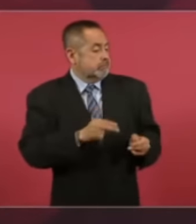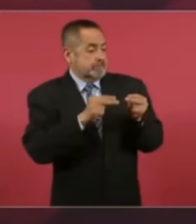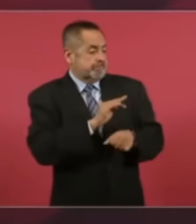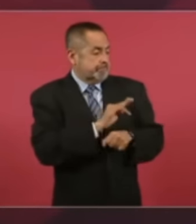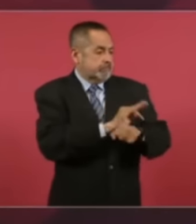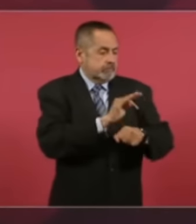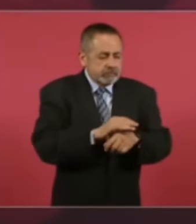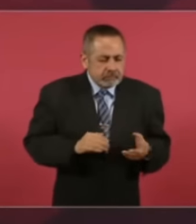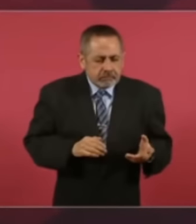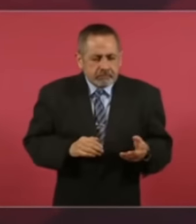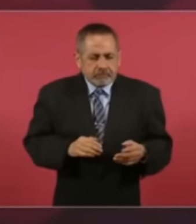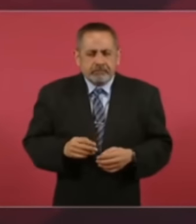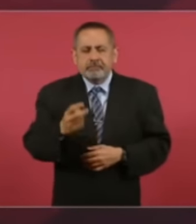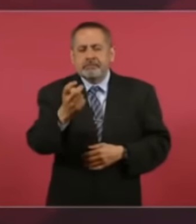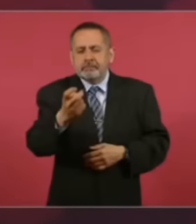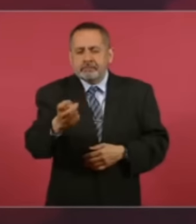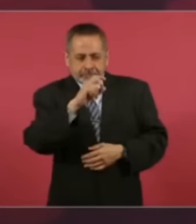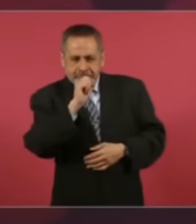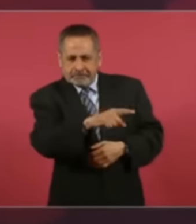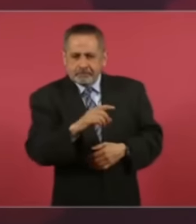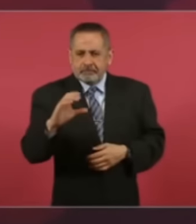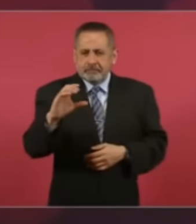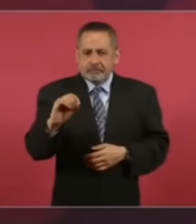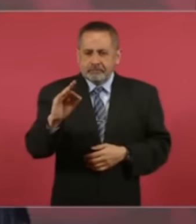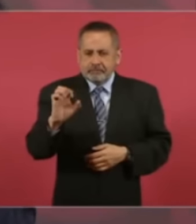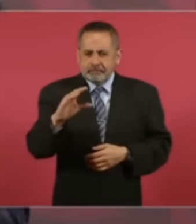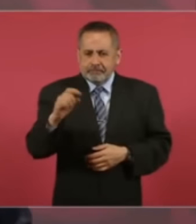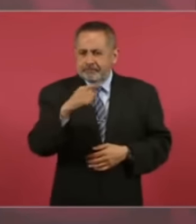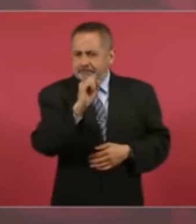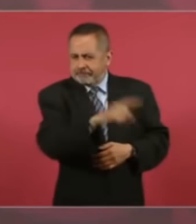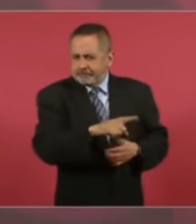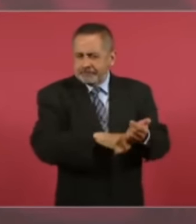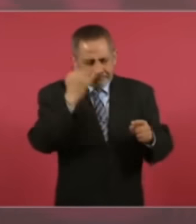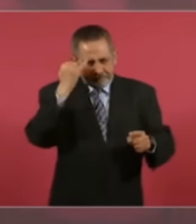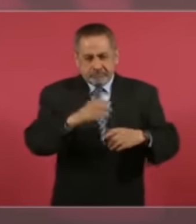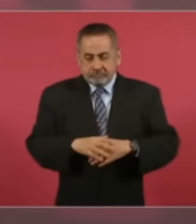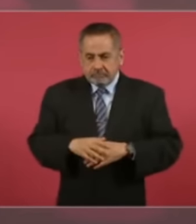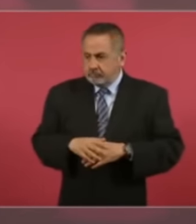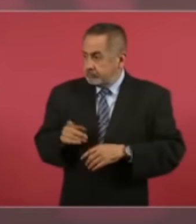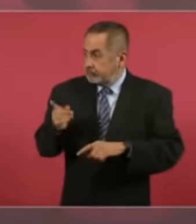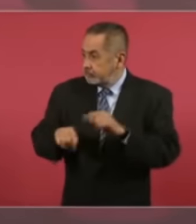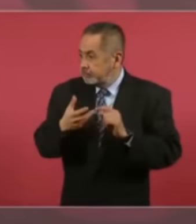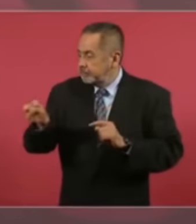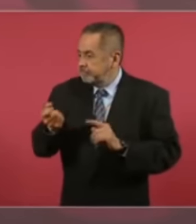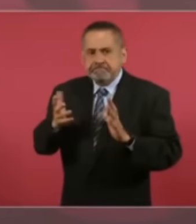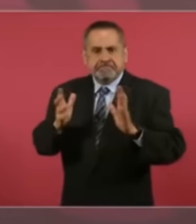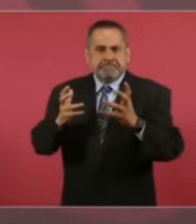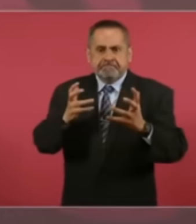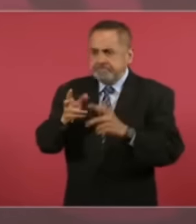Por eso es la actitud de este organismo. Es decir, voy a ver con lupas, voy a revisar,